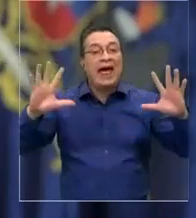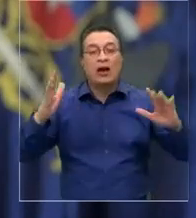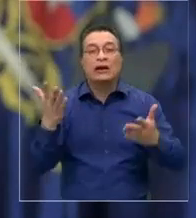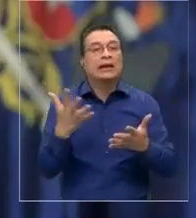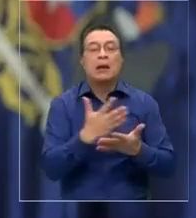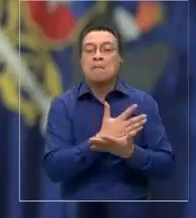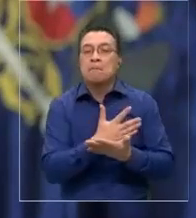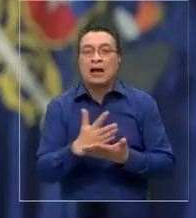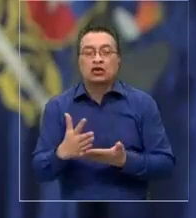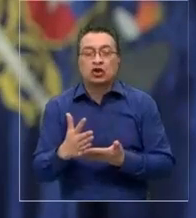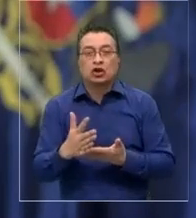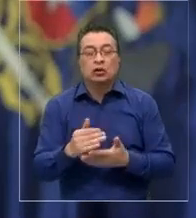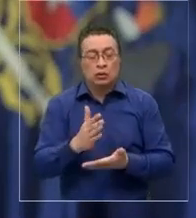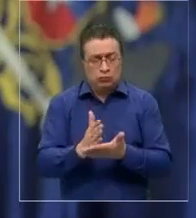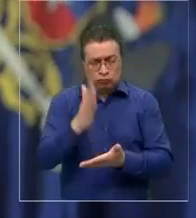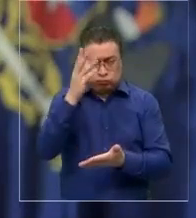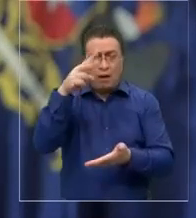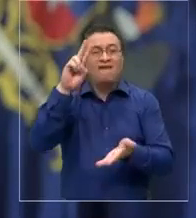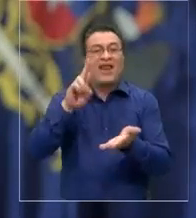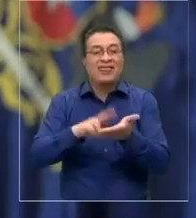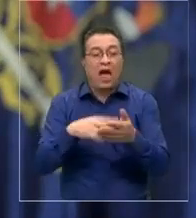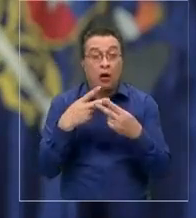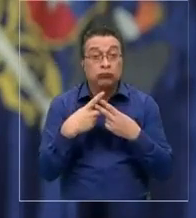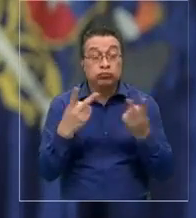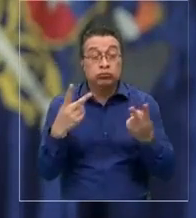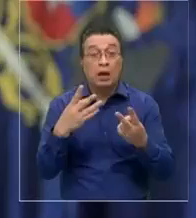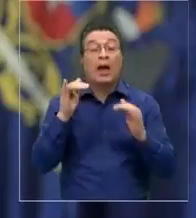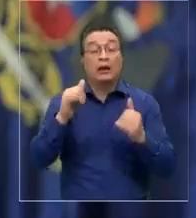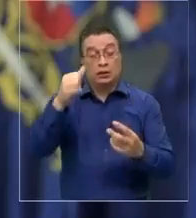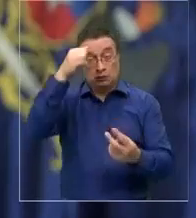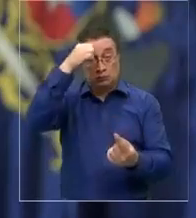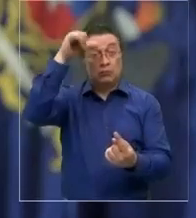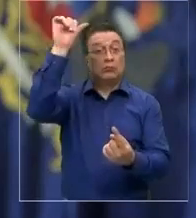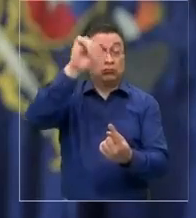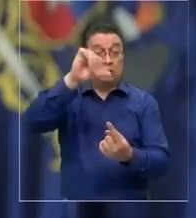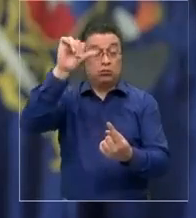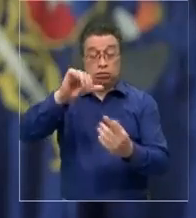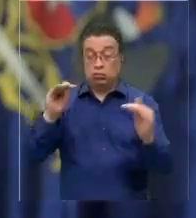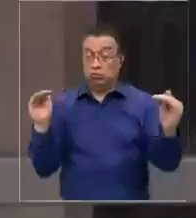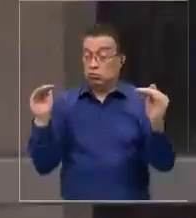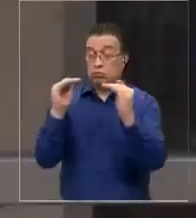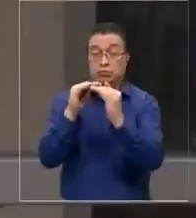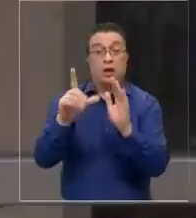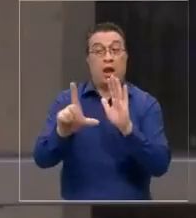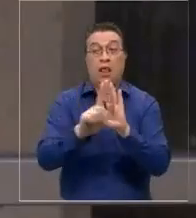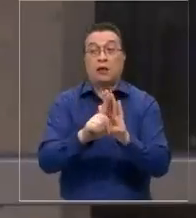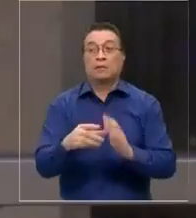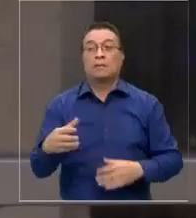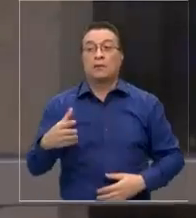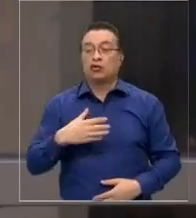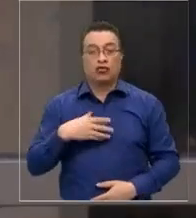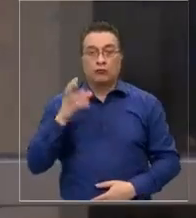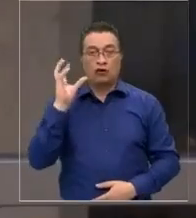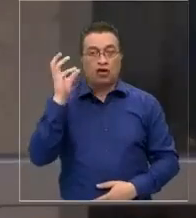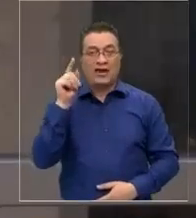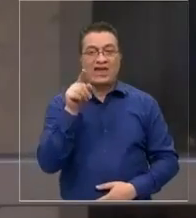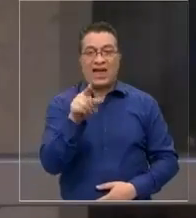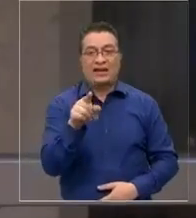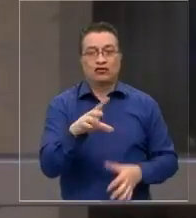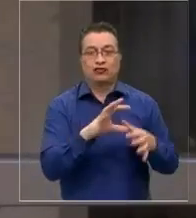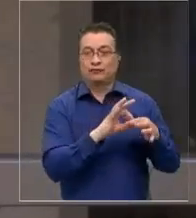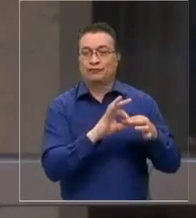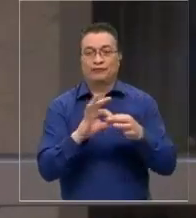hechos, establezca la verdad y se apliquen las sanciones de acuerdo a la ley. Yo no sabía previamente esto, quiero decirlo, porque